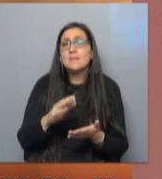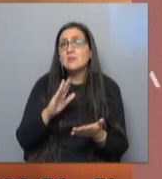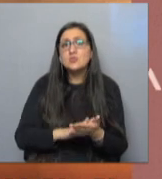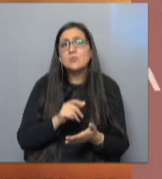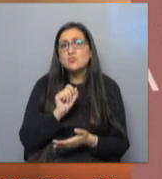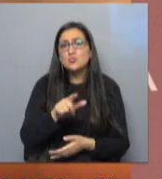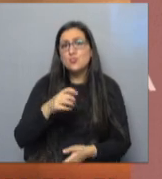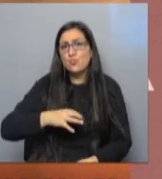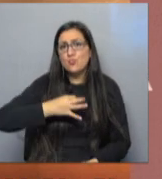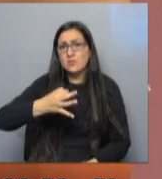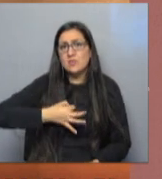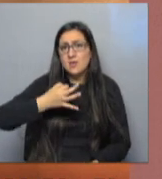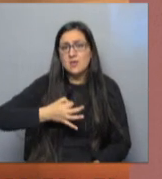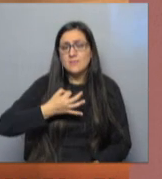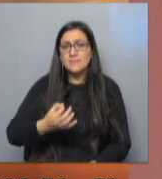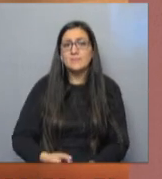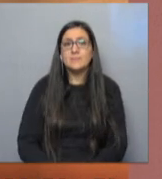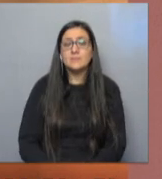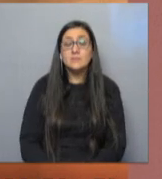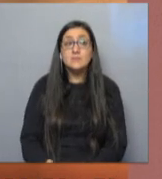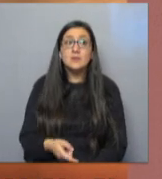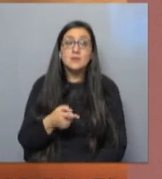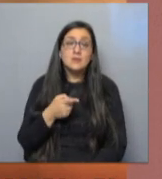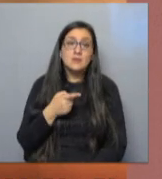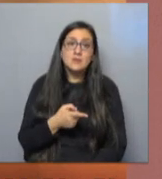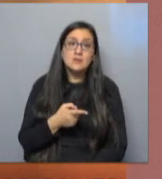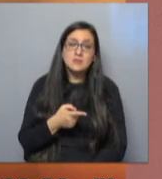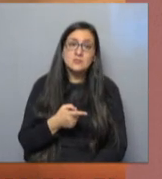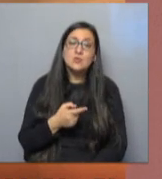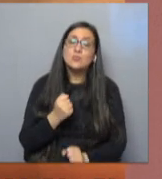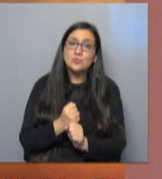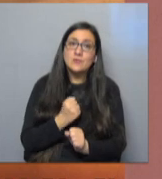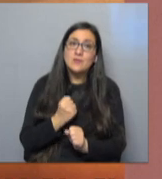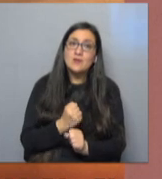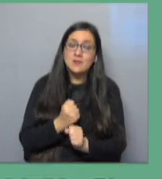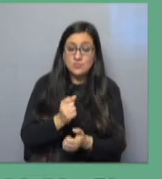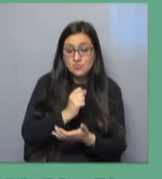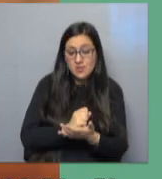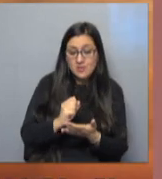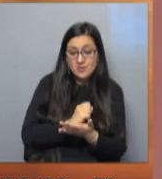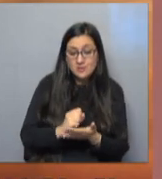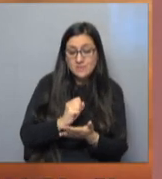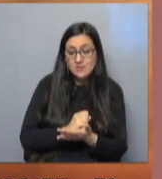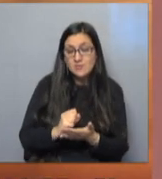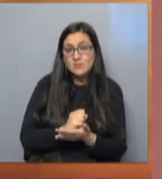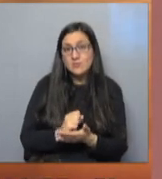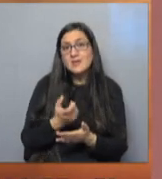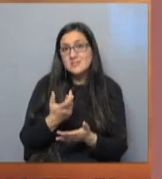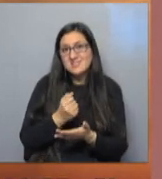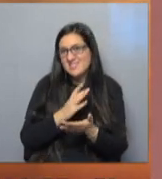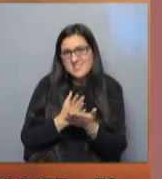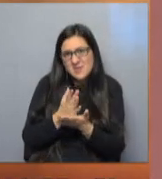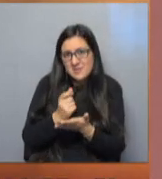su vida y ella estuvo trabajando y escribiendo le escribí a mano en